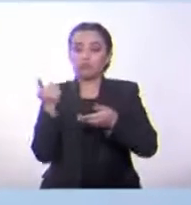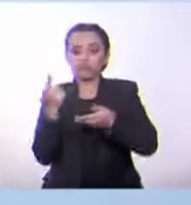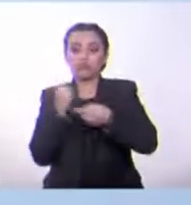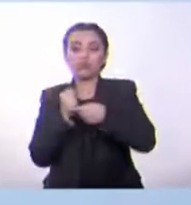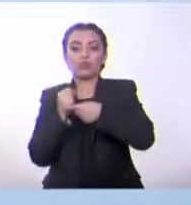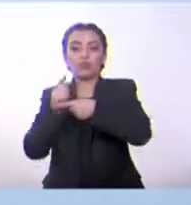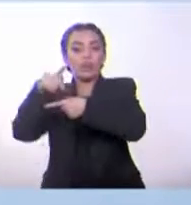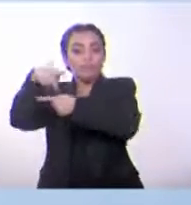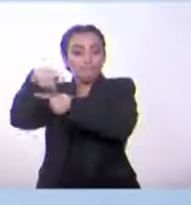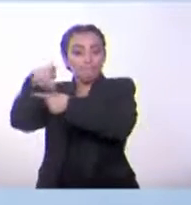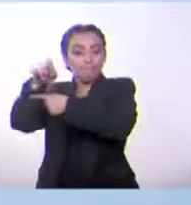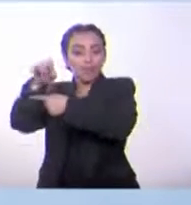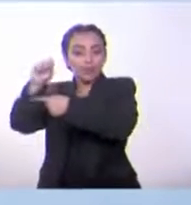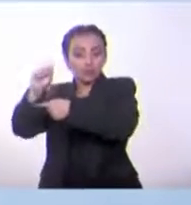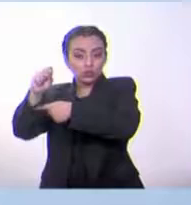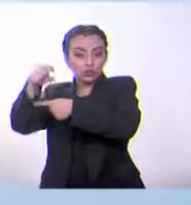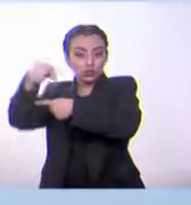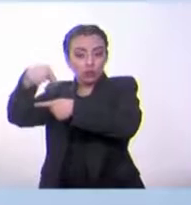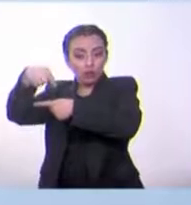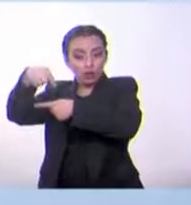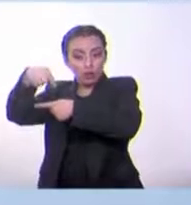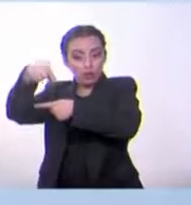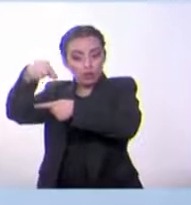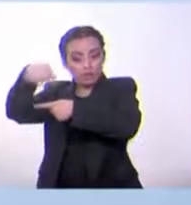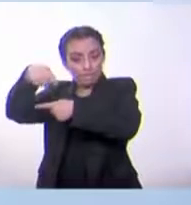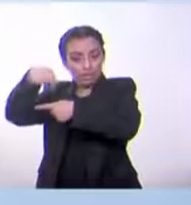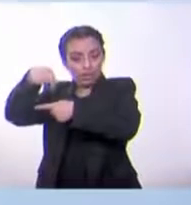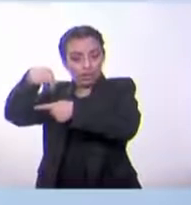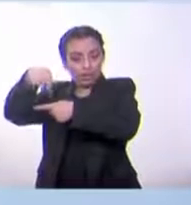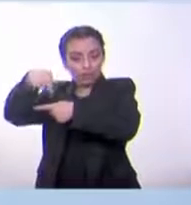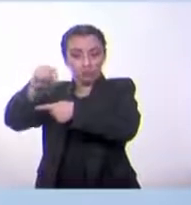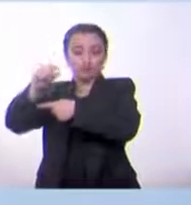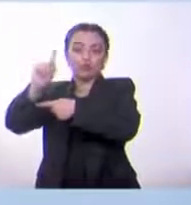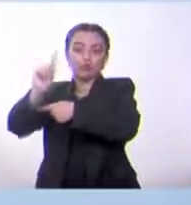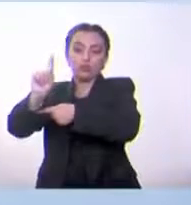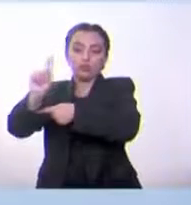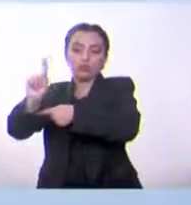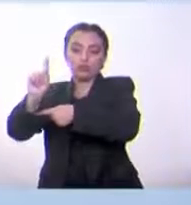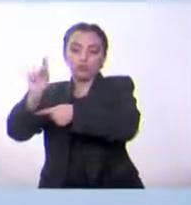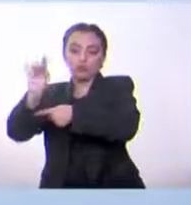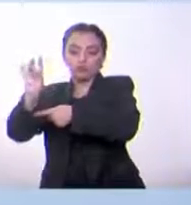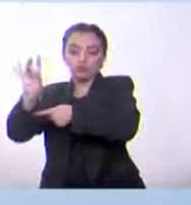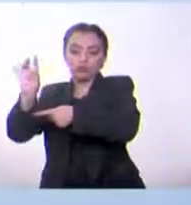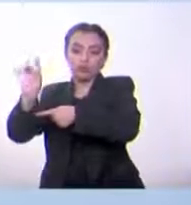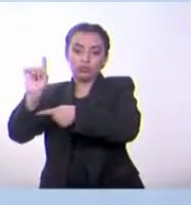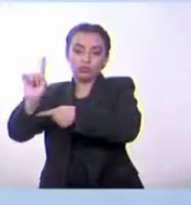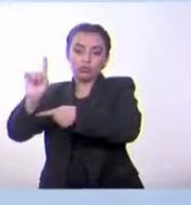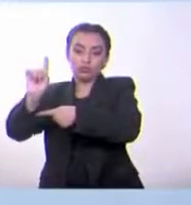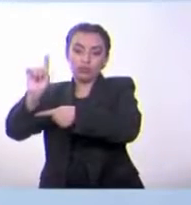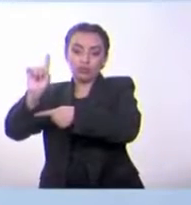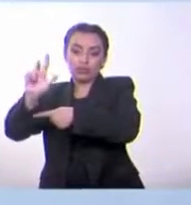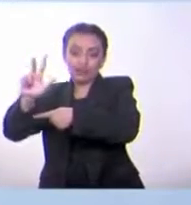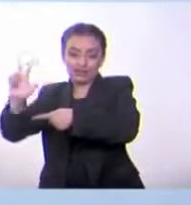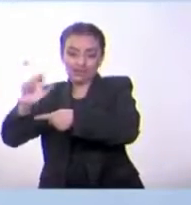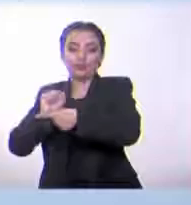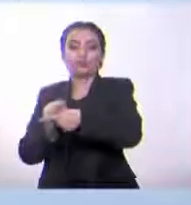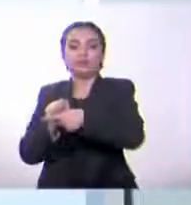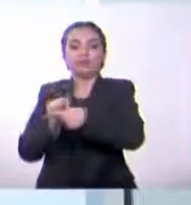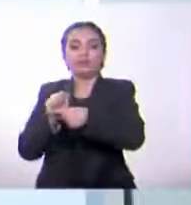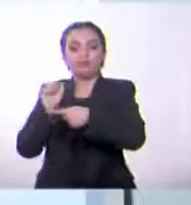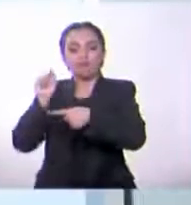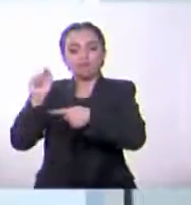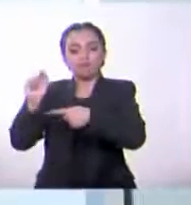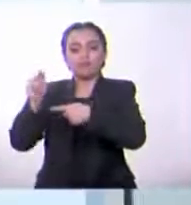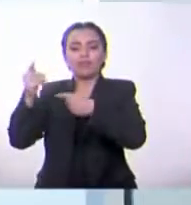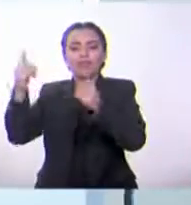este caso, como es una base, lo dividimos entre el número de OHs que están presentes en la base. Y es